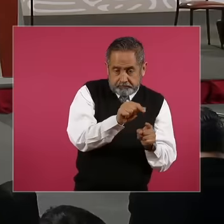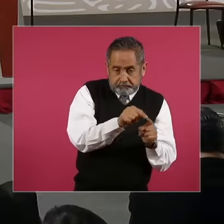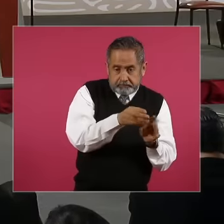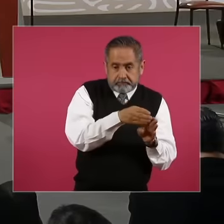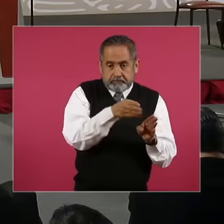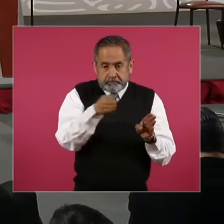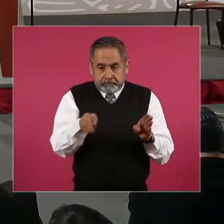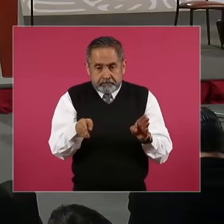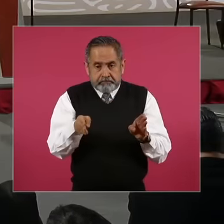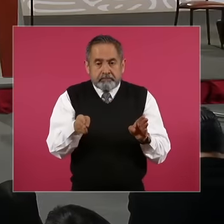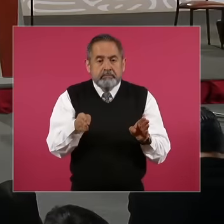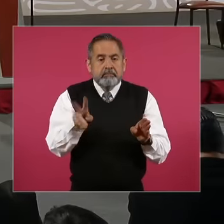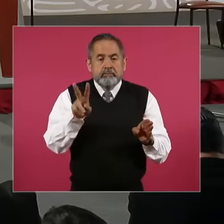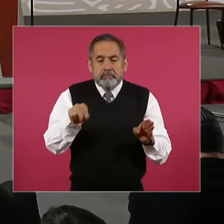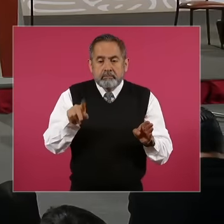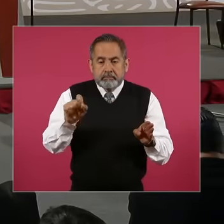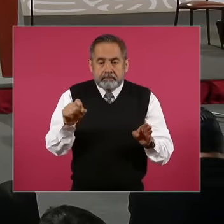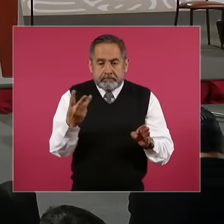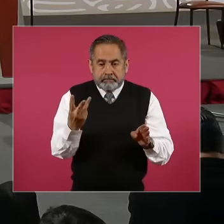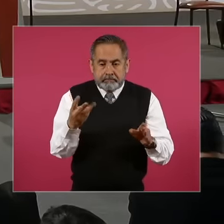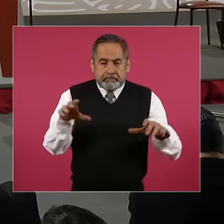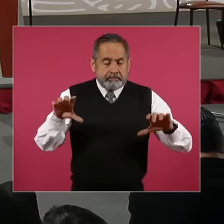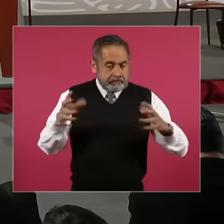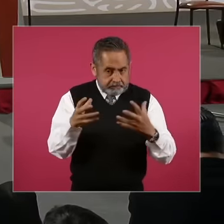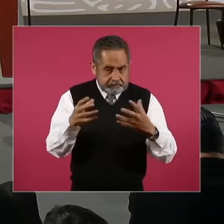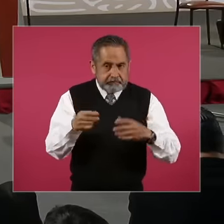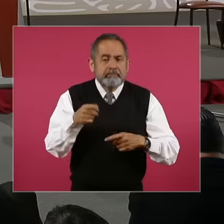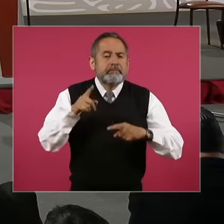a 2023,